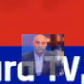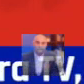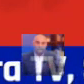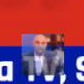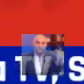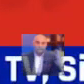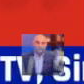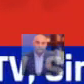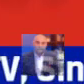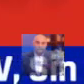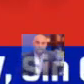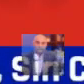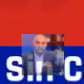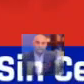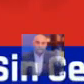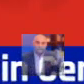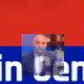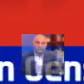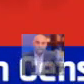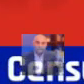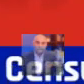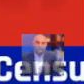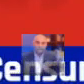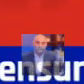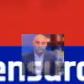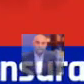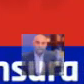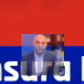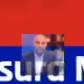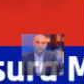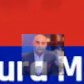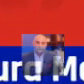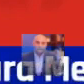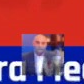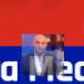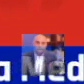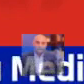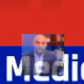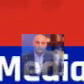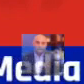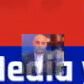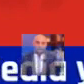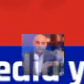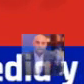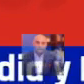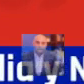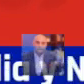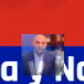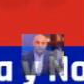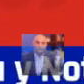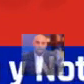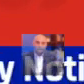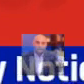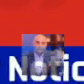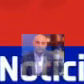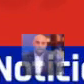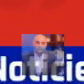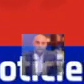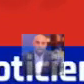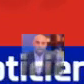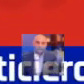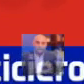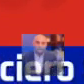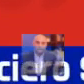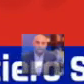todos lados donde puede, y que además es presidente de la IAP, esta que también ya comentamos,